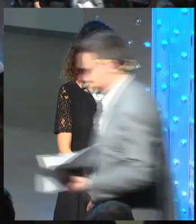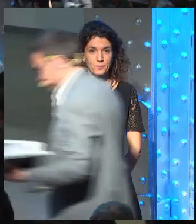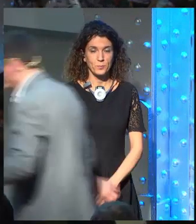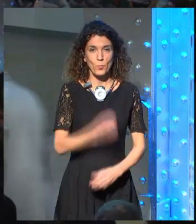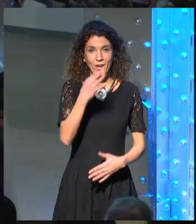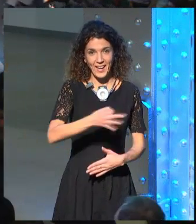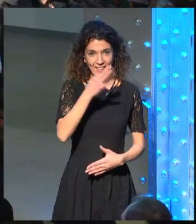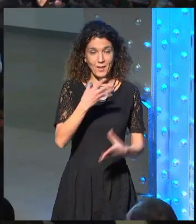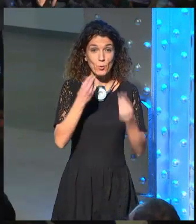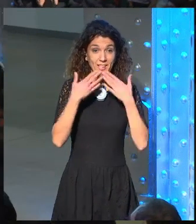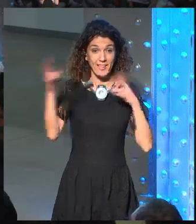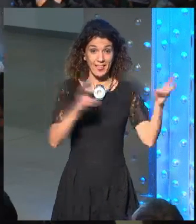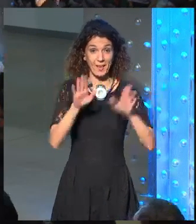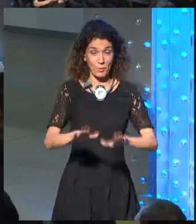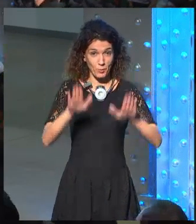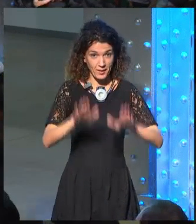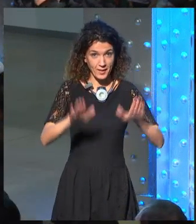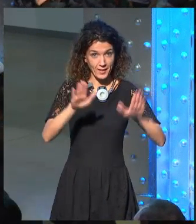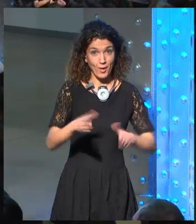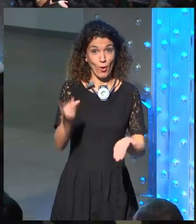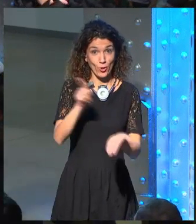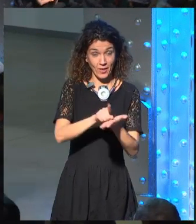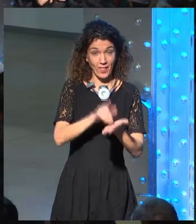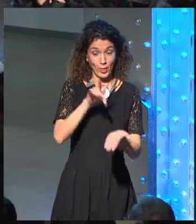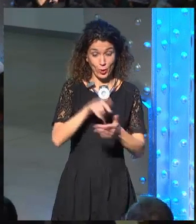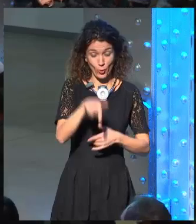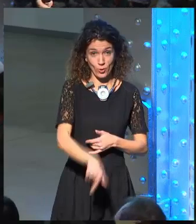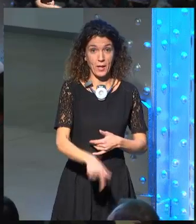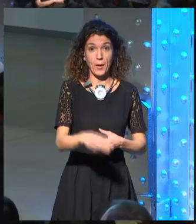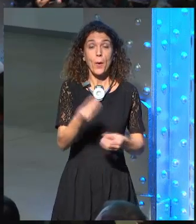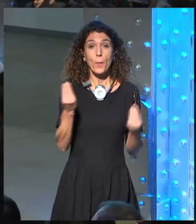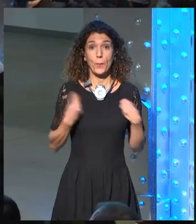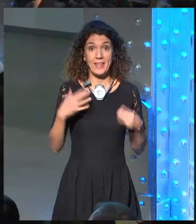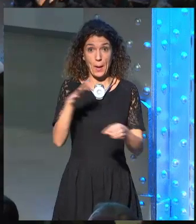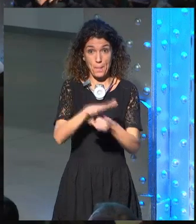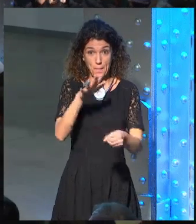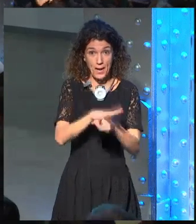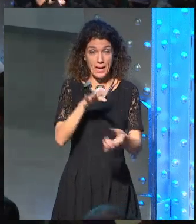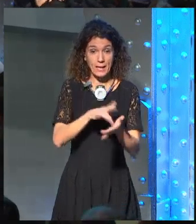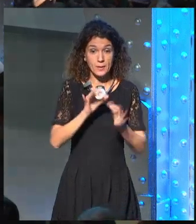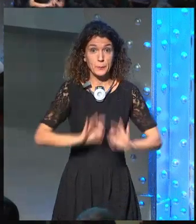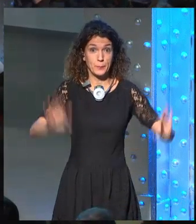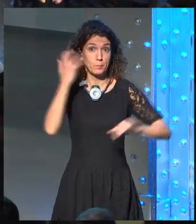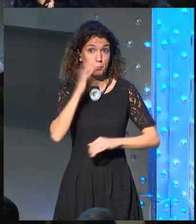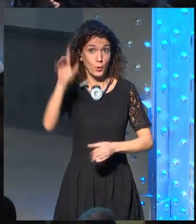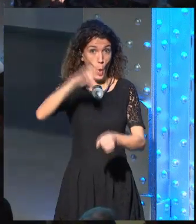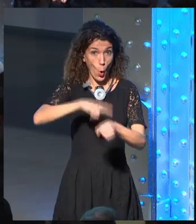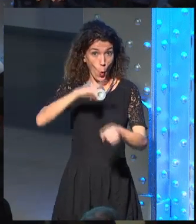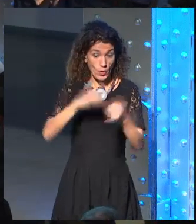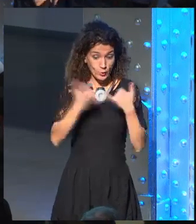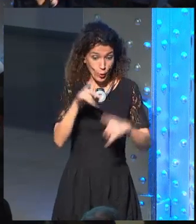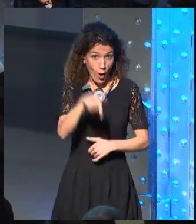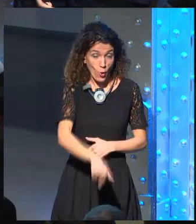buenas tardes, muchas gracias por venir una vez más a Hay Vida en Martes, que se celebra excepcionalmente el lunes, y vais a entender muy